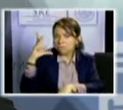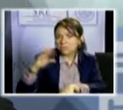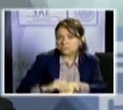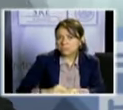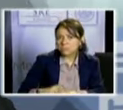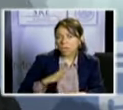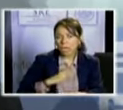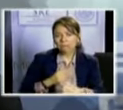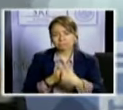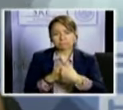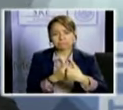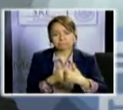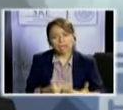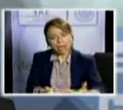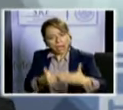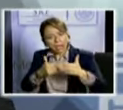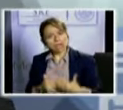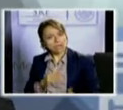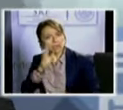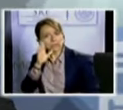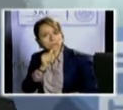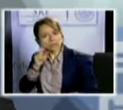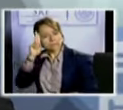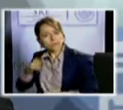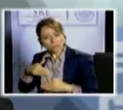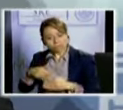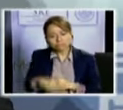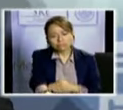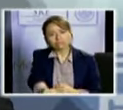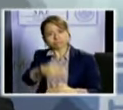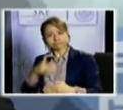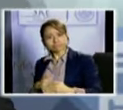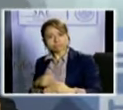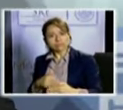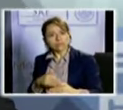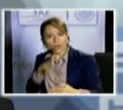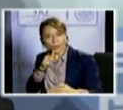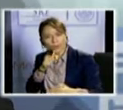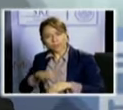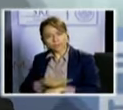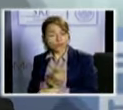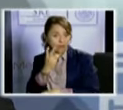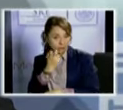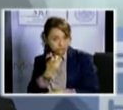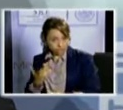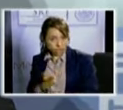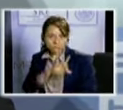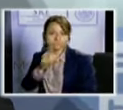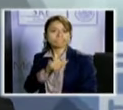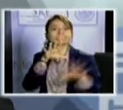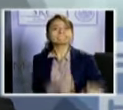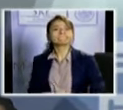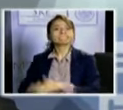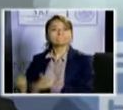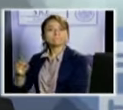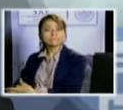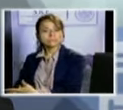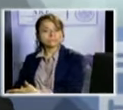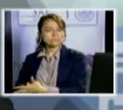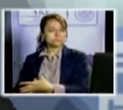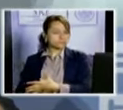consenso internacional se pueda mantener cuando unos países ponen un número tan elevado de